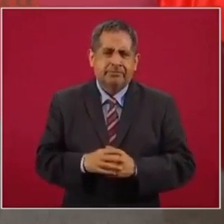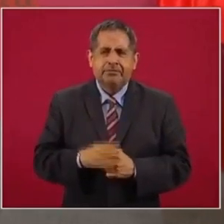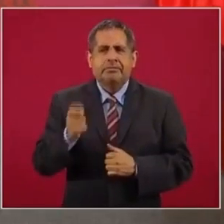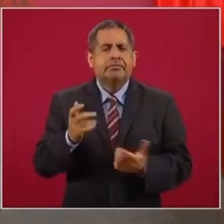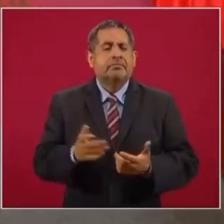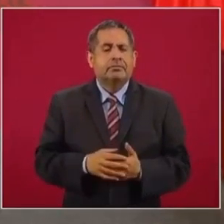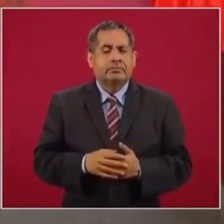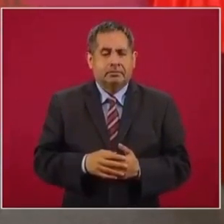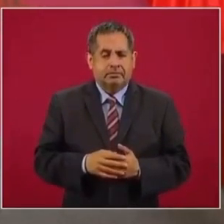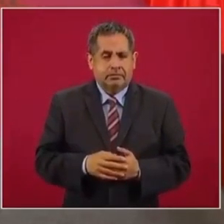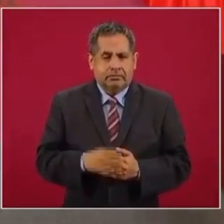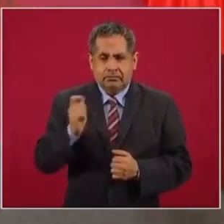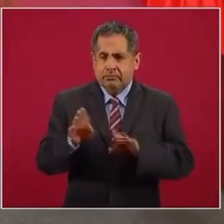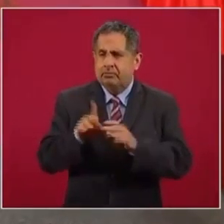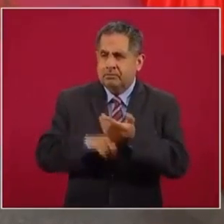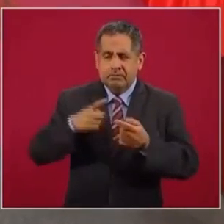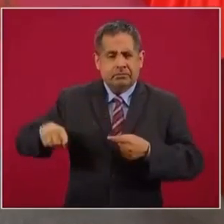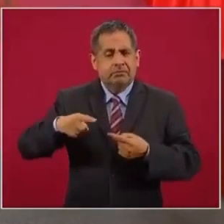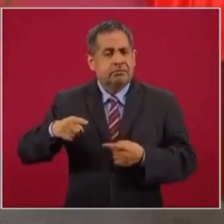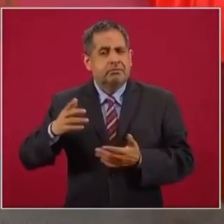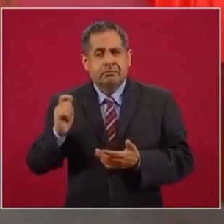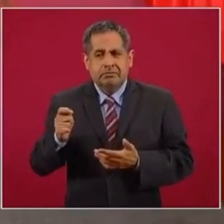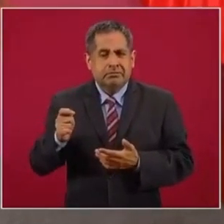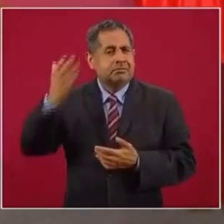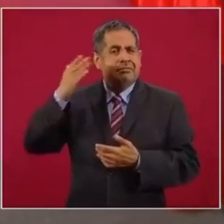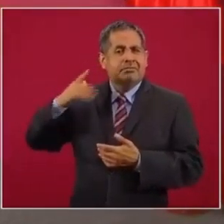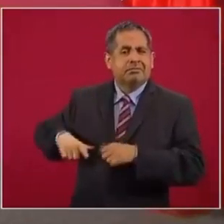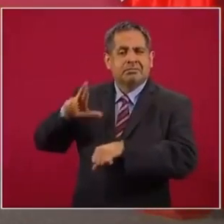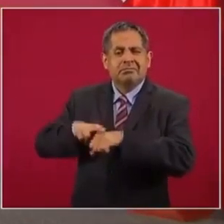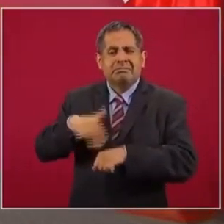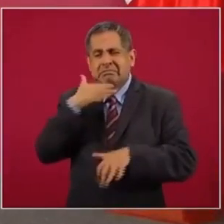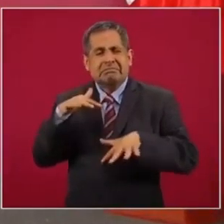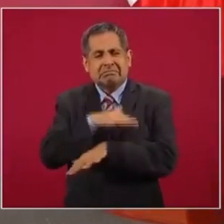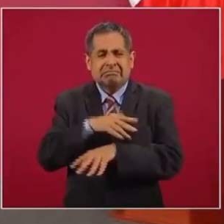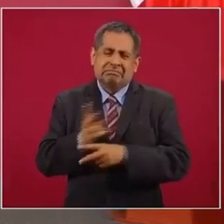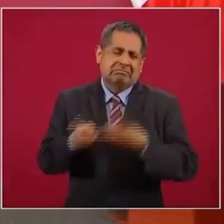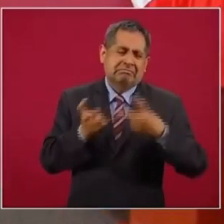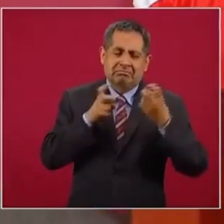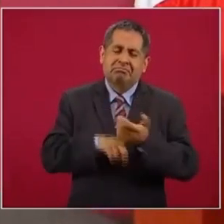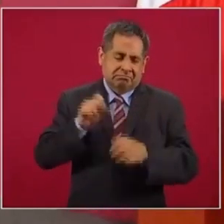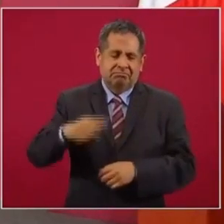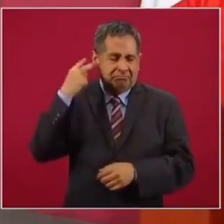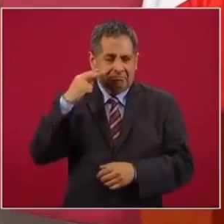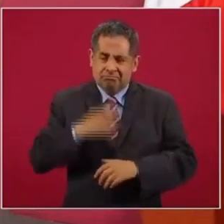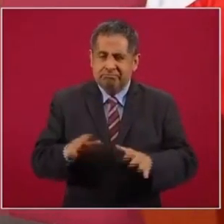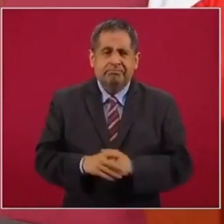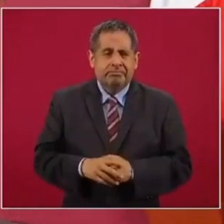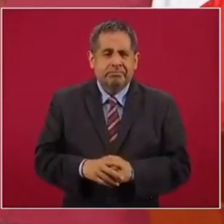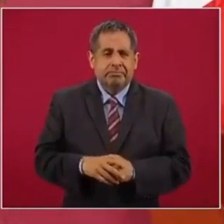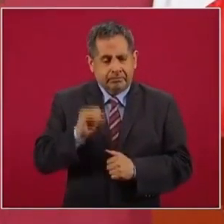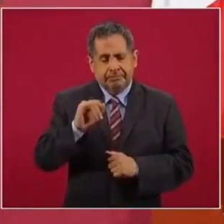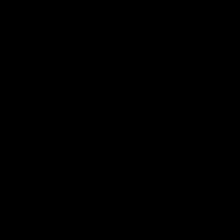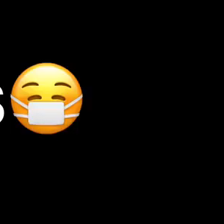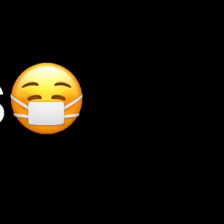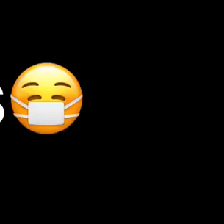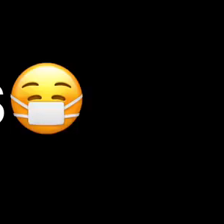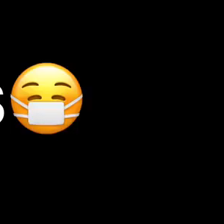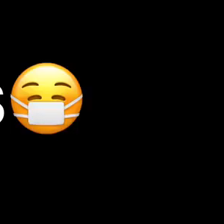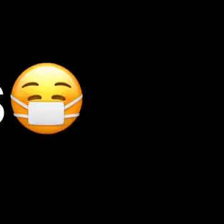porque siempre se ha padecido de gobernadores mediocres y ladrones. Entonces, sí es un cambio.